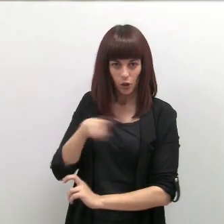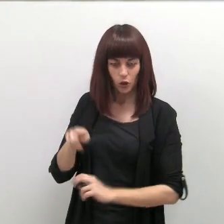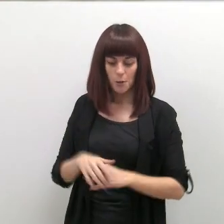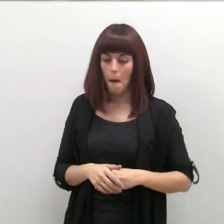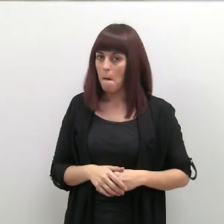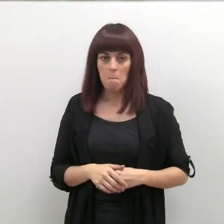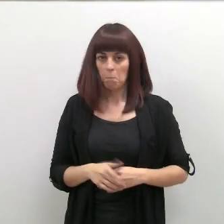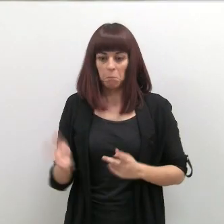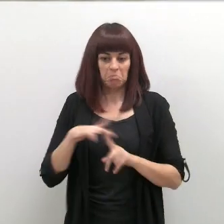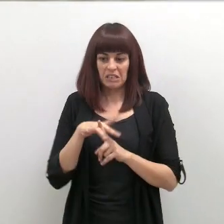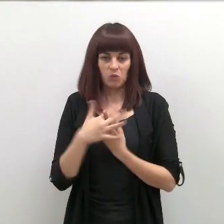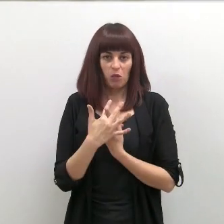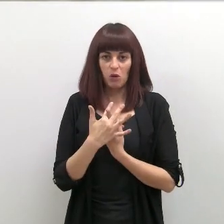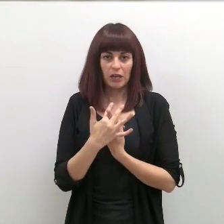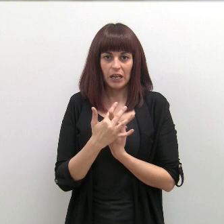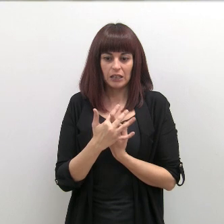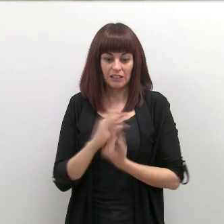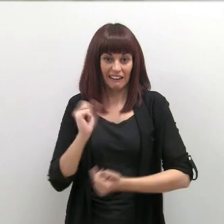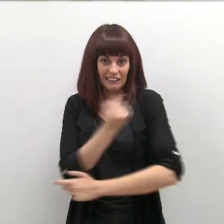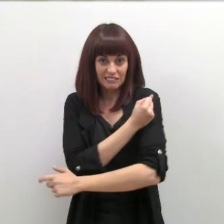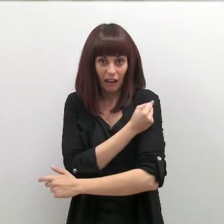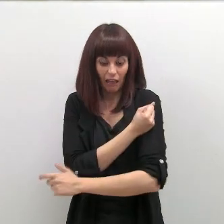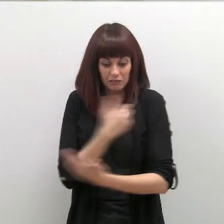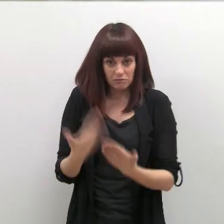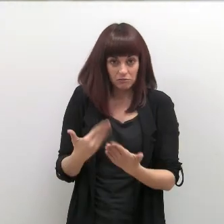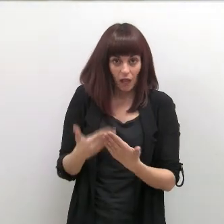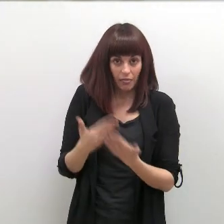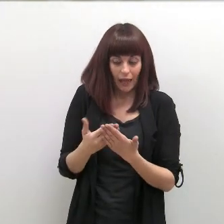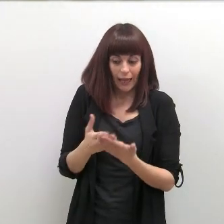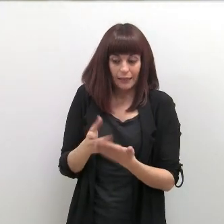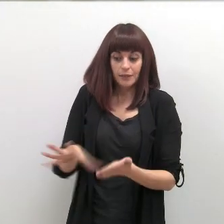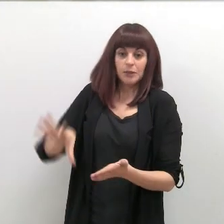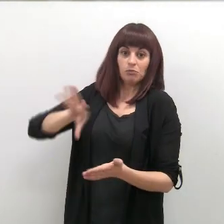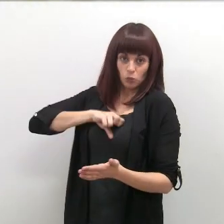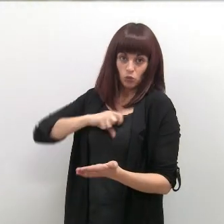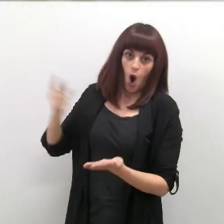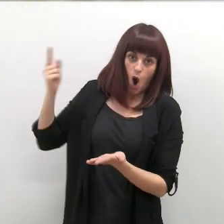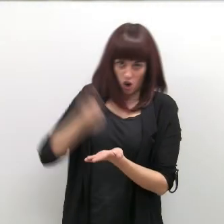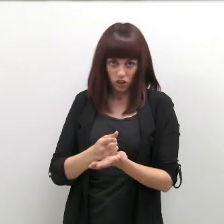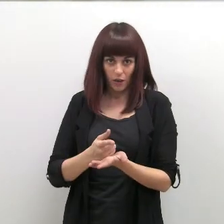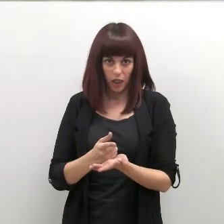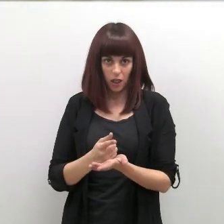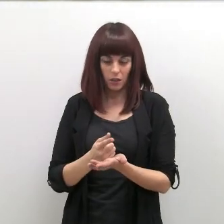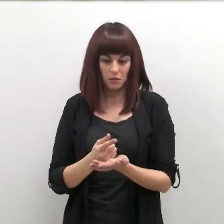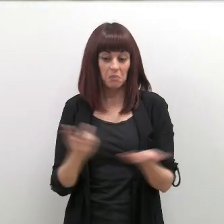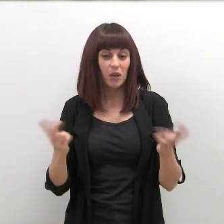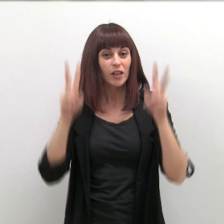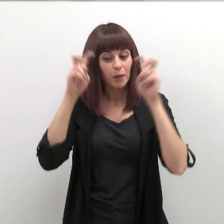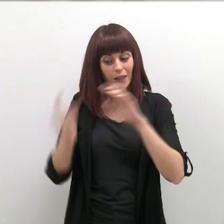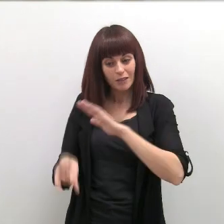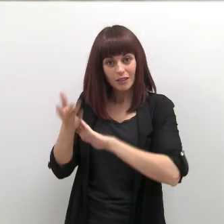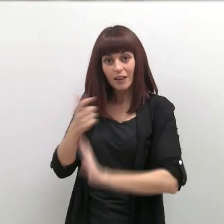No tenemos casos registrados o constatados de reinfección, pero la cuestión de la cepa